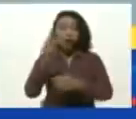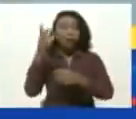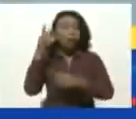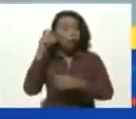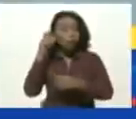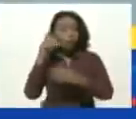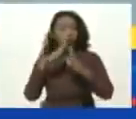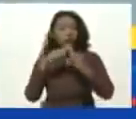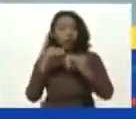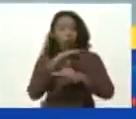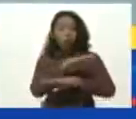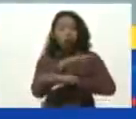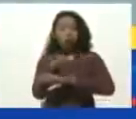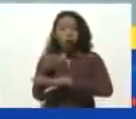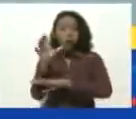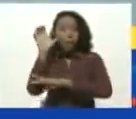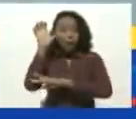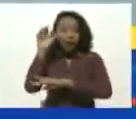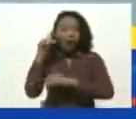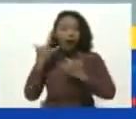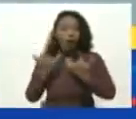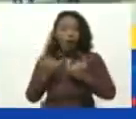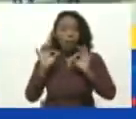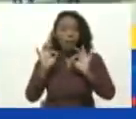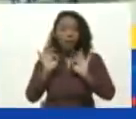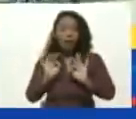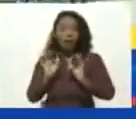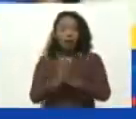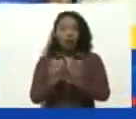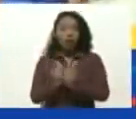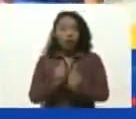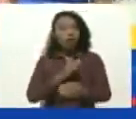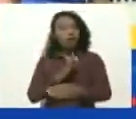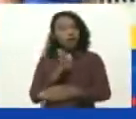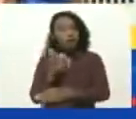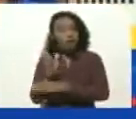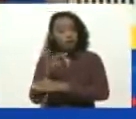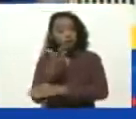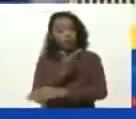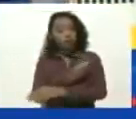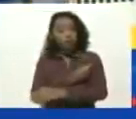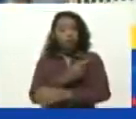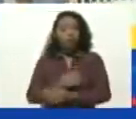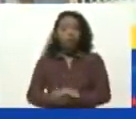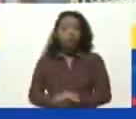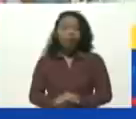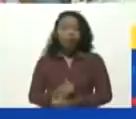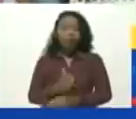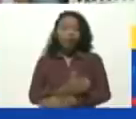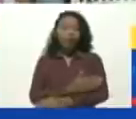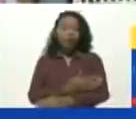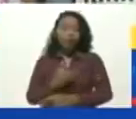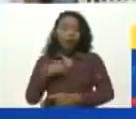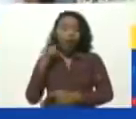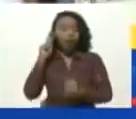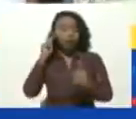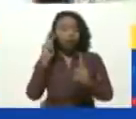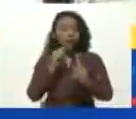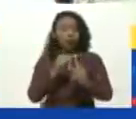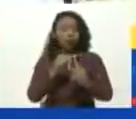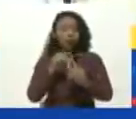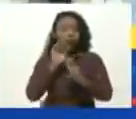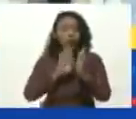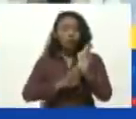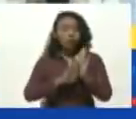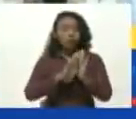país, y ahora especialmente en Anzoátegui, vayan a vacunarse, ¿sí?, para tener la meta,